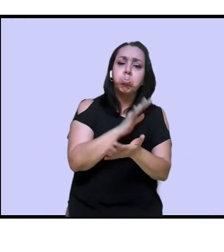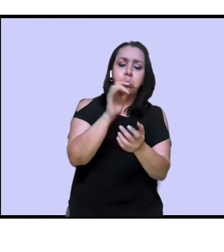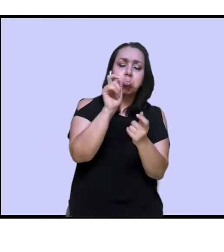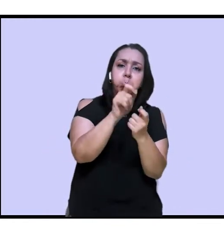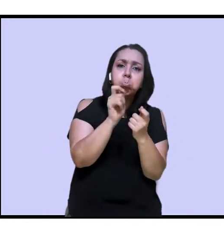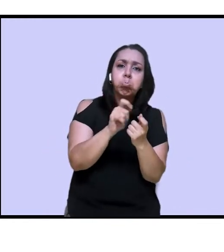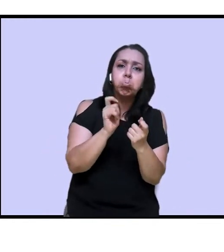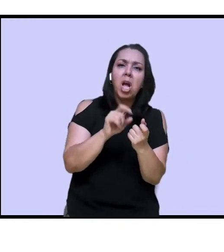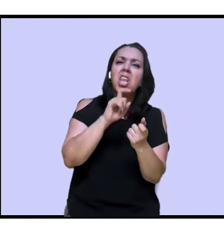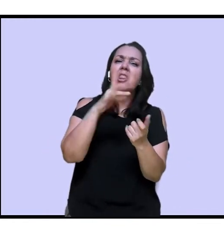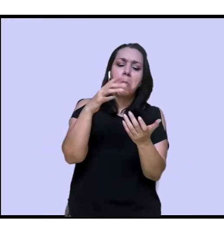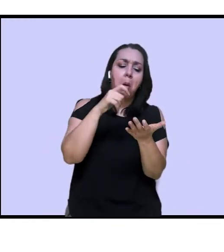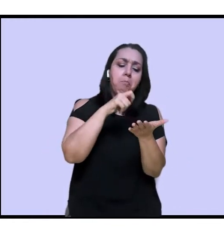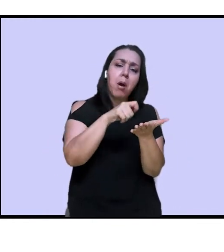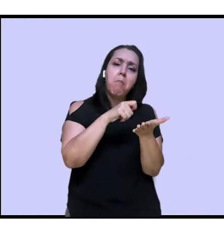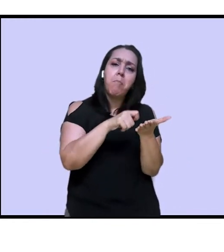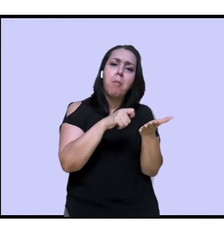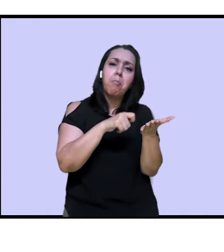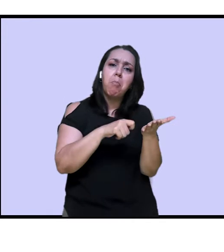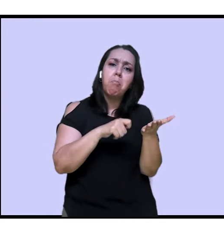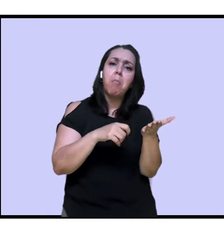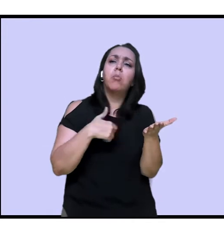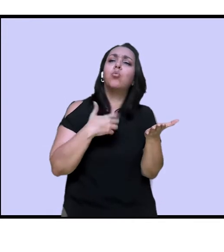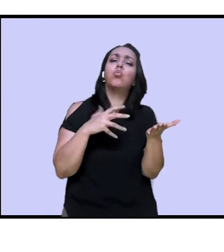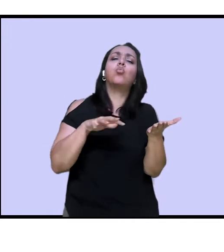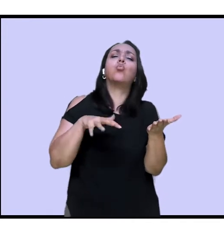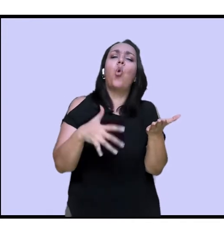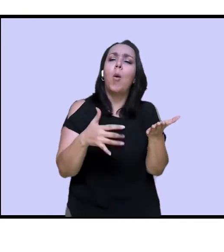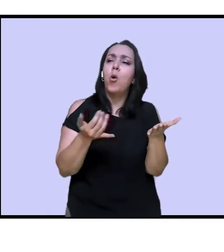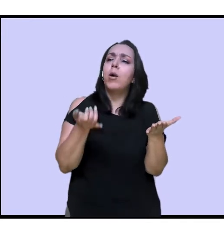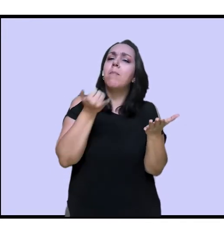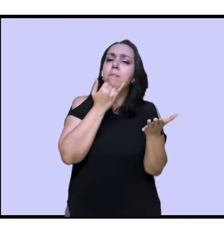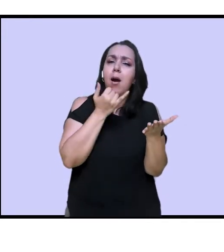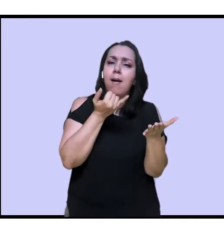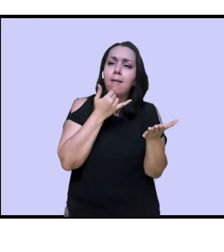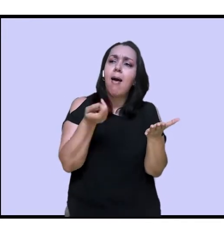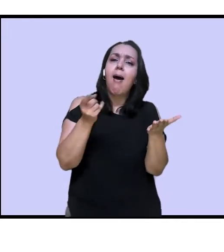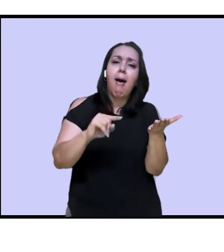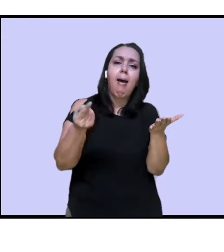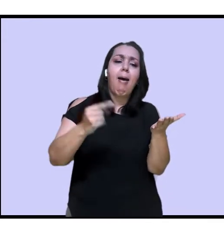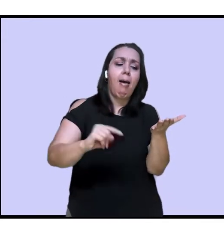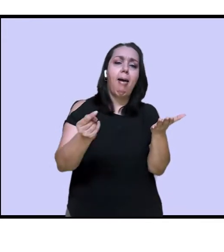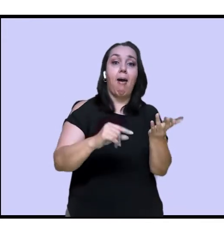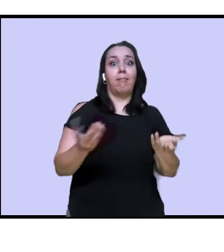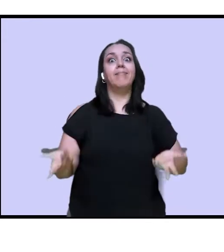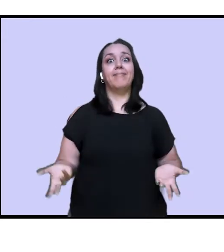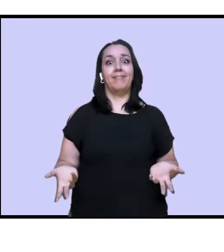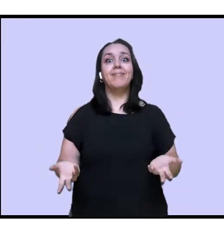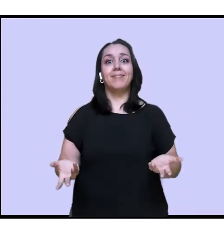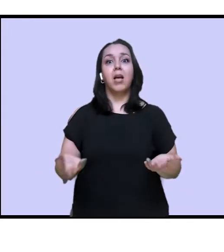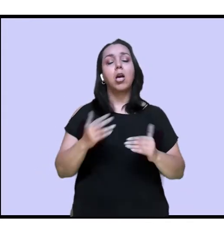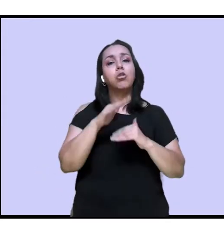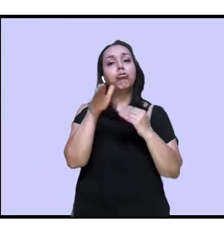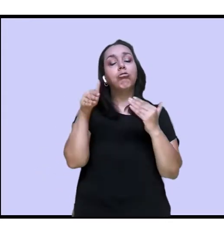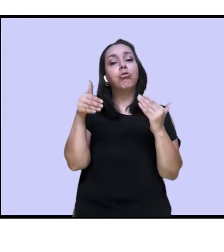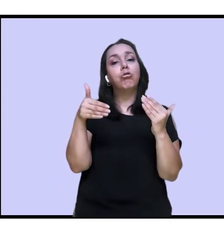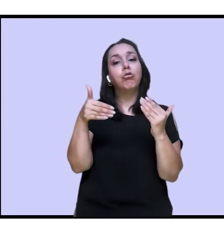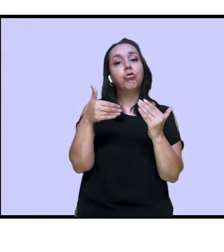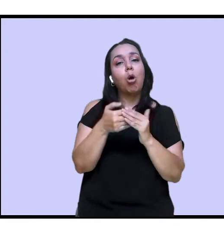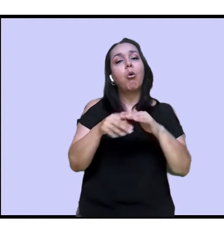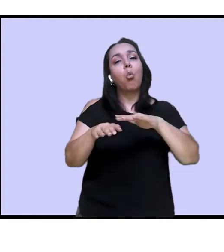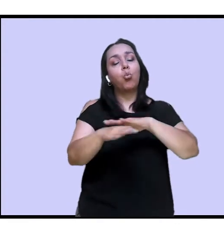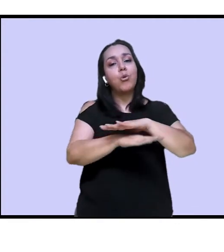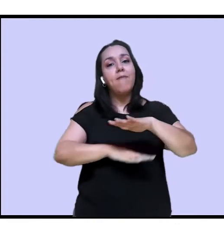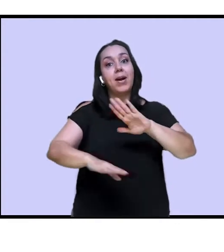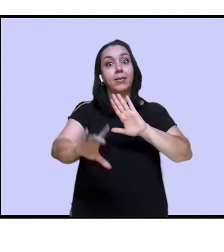específicos donde dice qué se tiene que hacer en caso de cómo abordar, si trae o no trae. Y todo